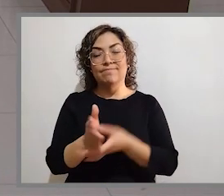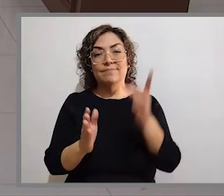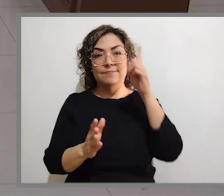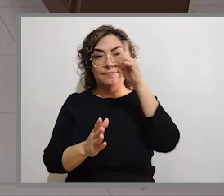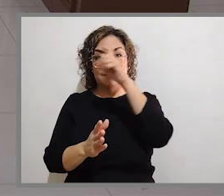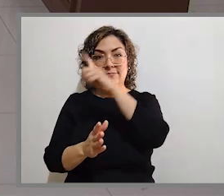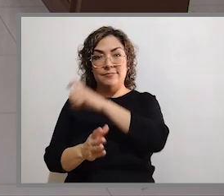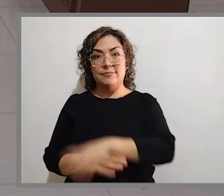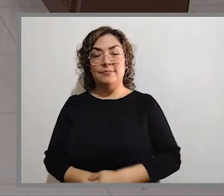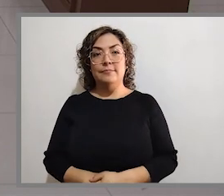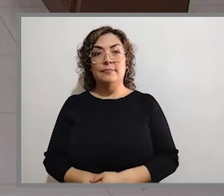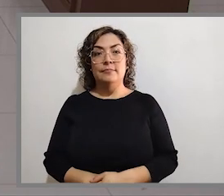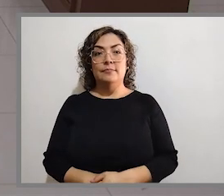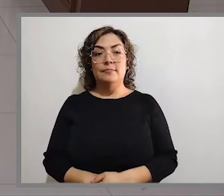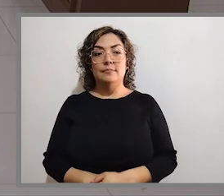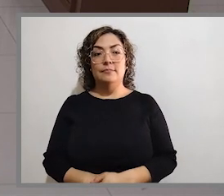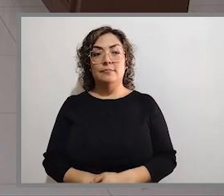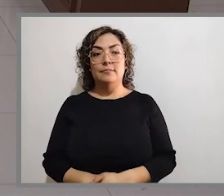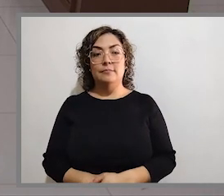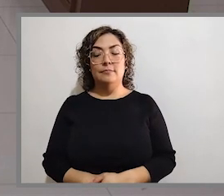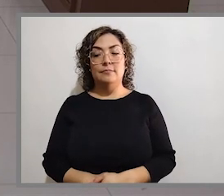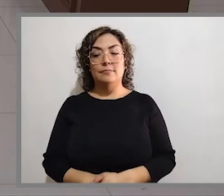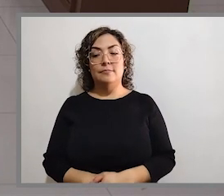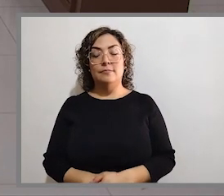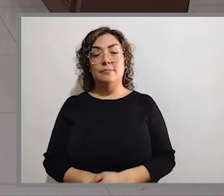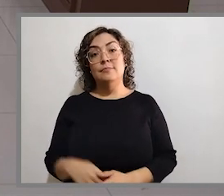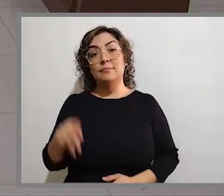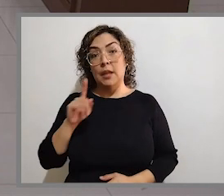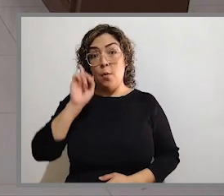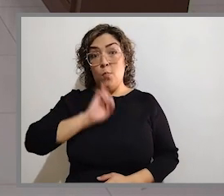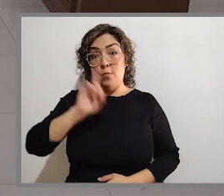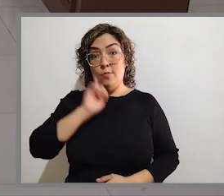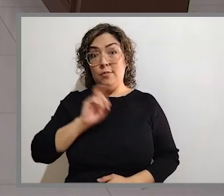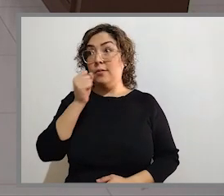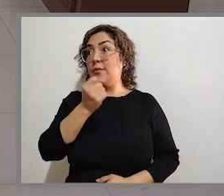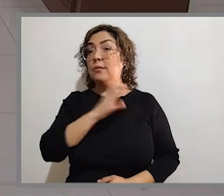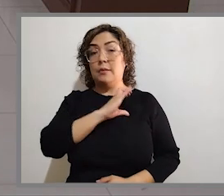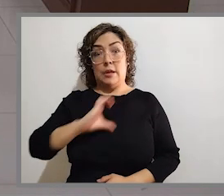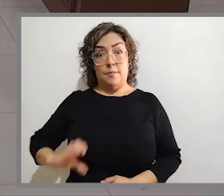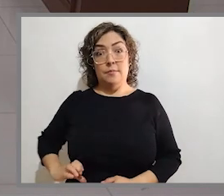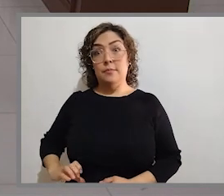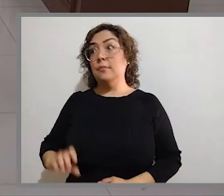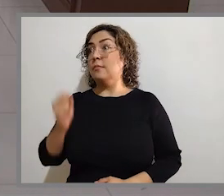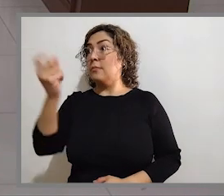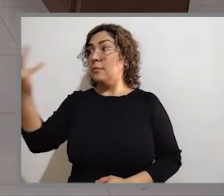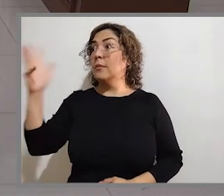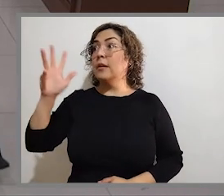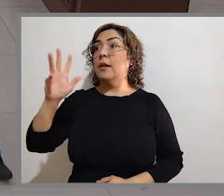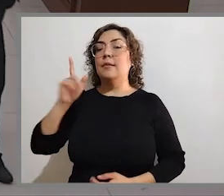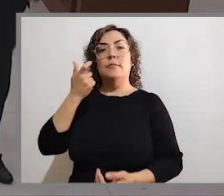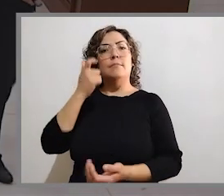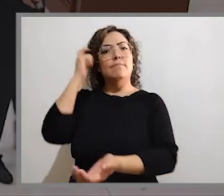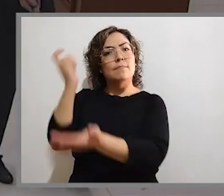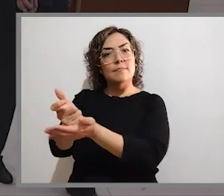Por ejemplo, no les dan el mismo apoyo en las campañas, sufren violencia política